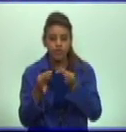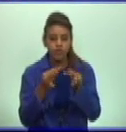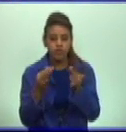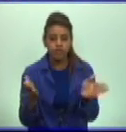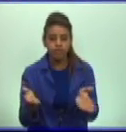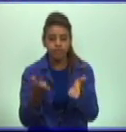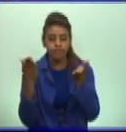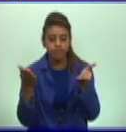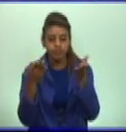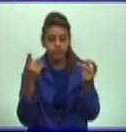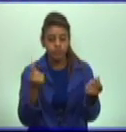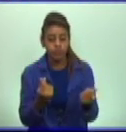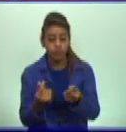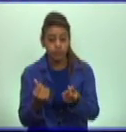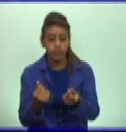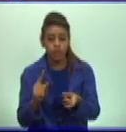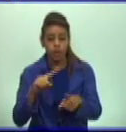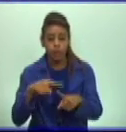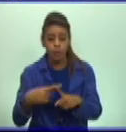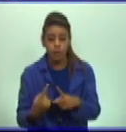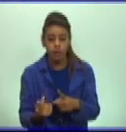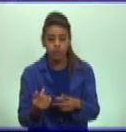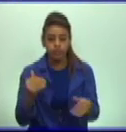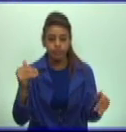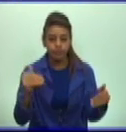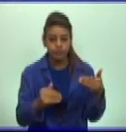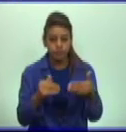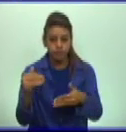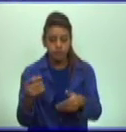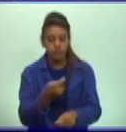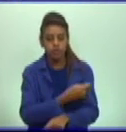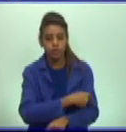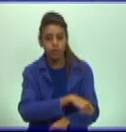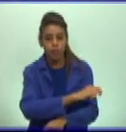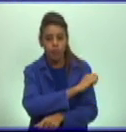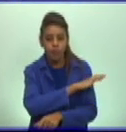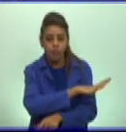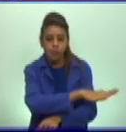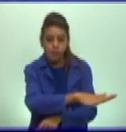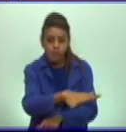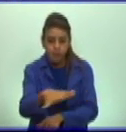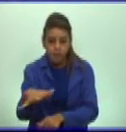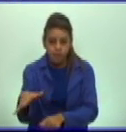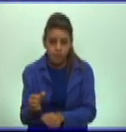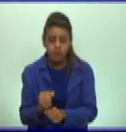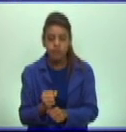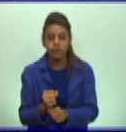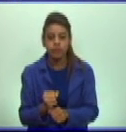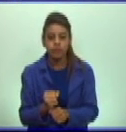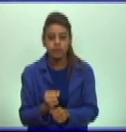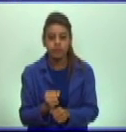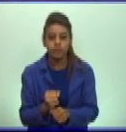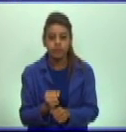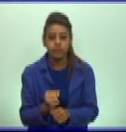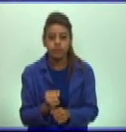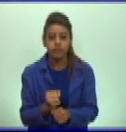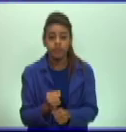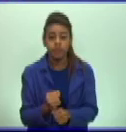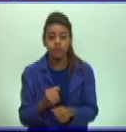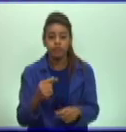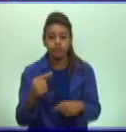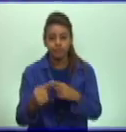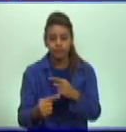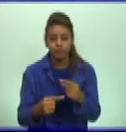desarrollo económico, por lo que con la participación de todo el pueblo se lleva a cabo lo que se conoce como el proceso